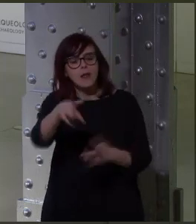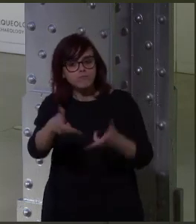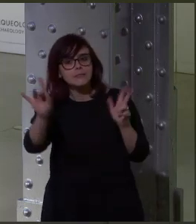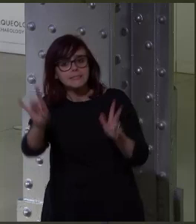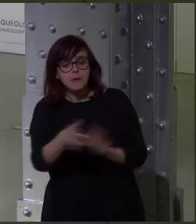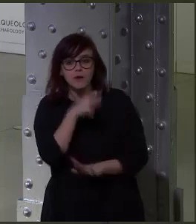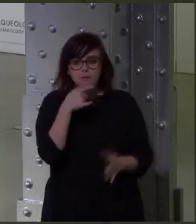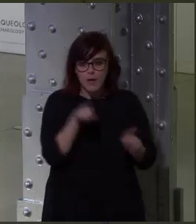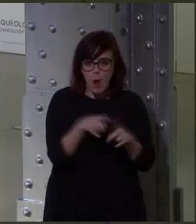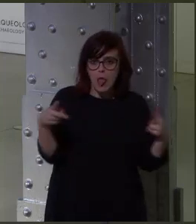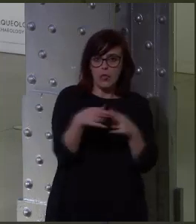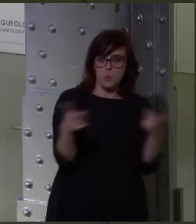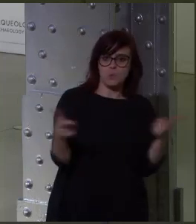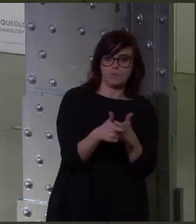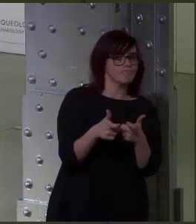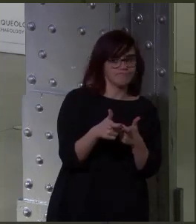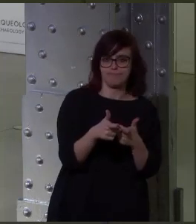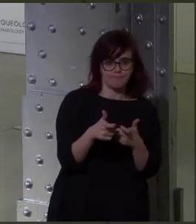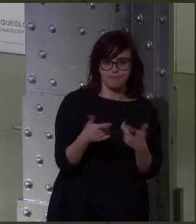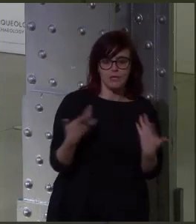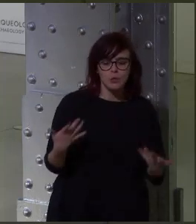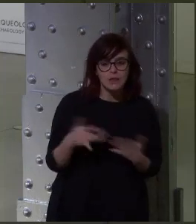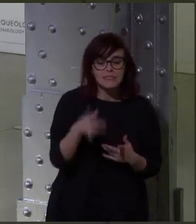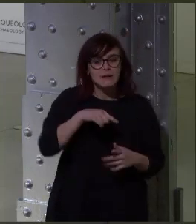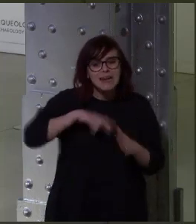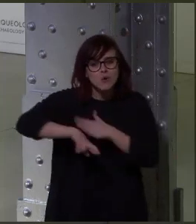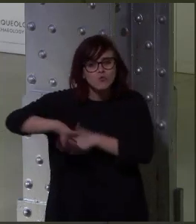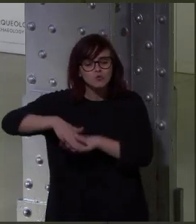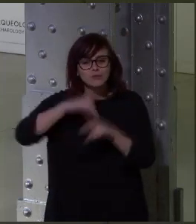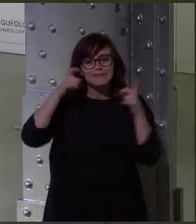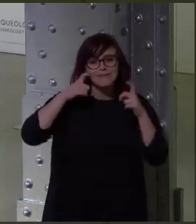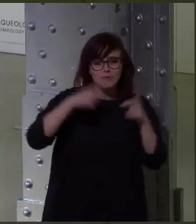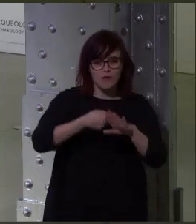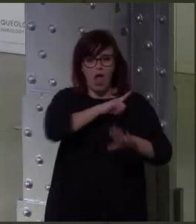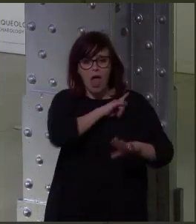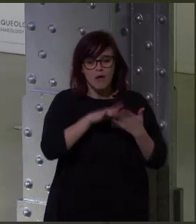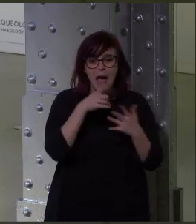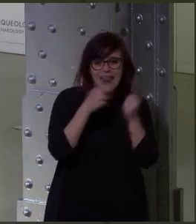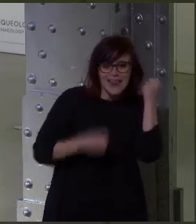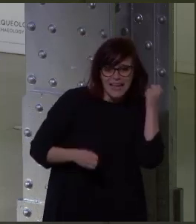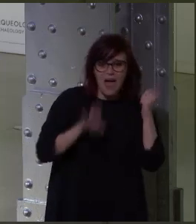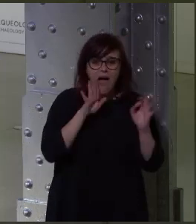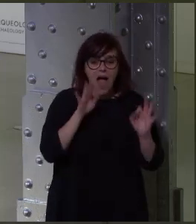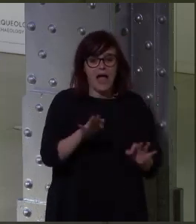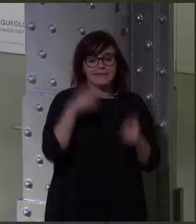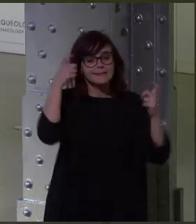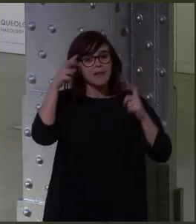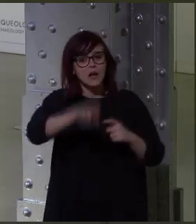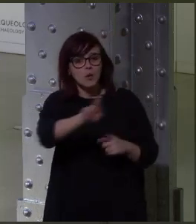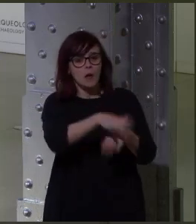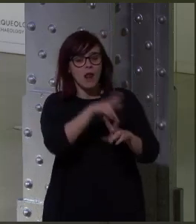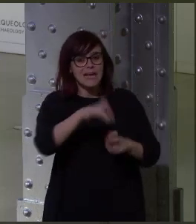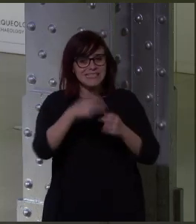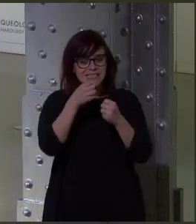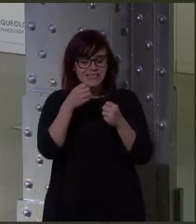que nos hace llegar, porque muchas veces empleamos mucho más recursos, mucho más energía en recuperar estas